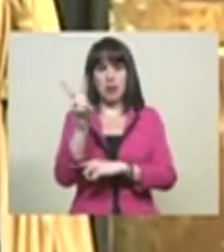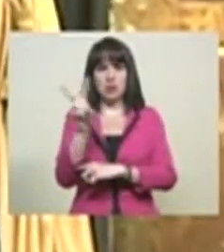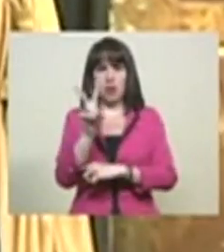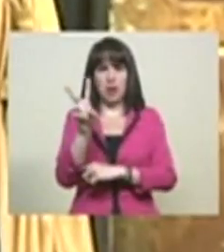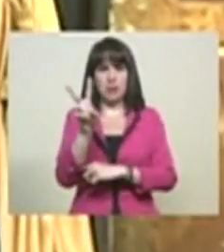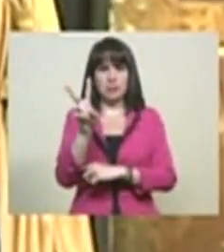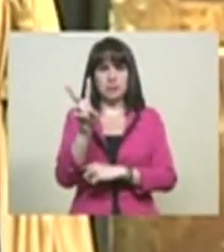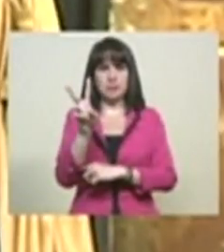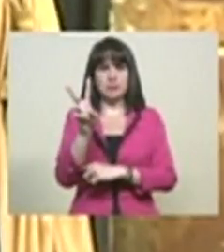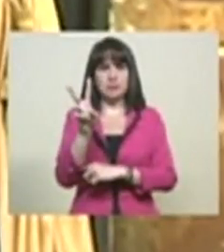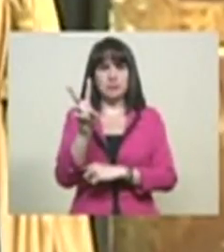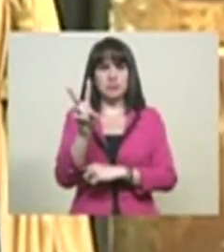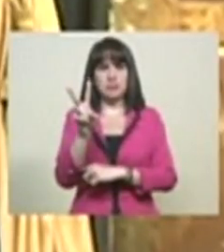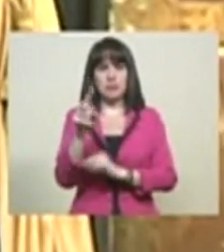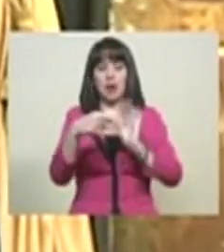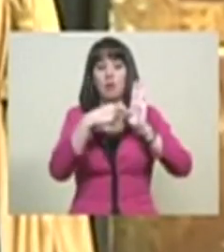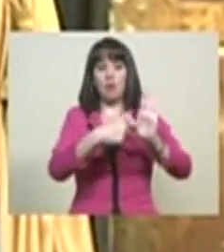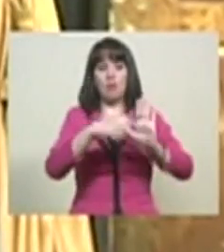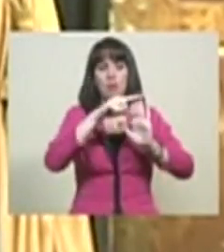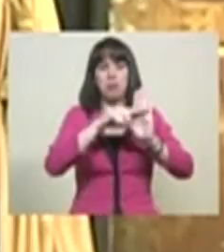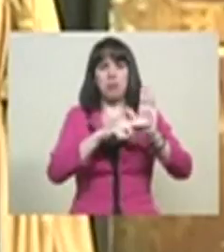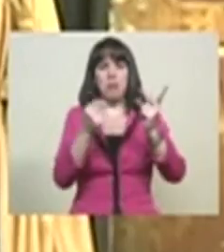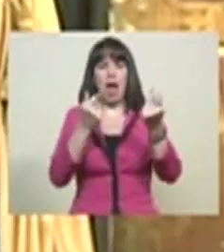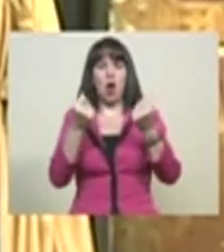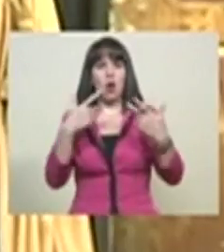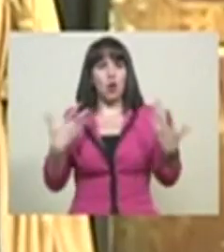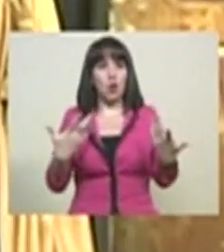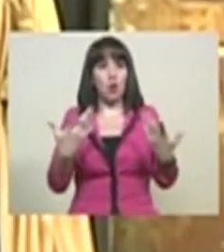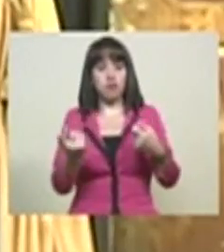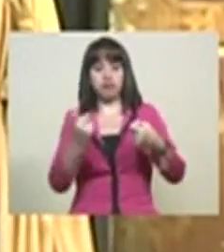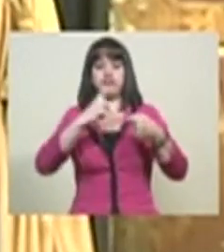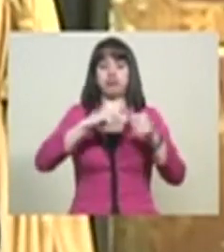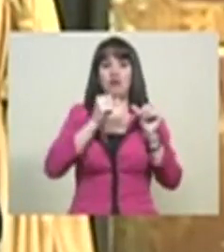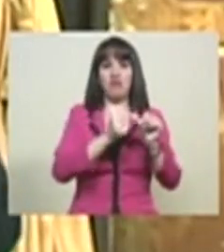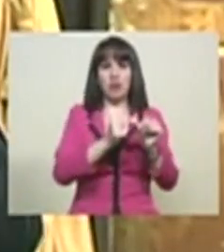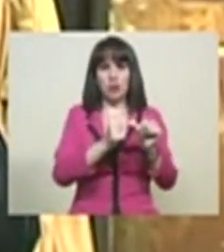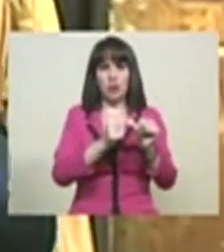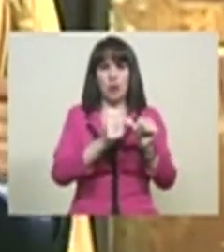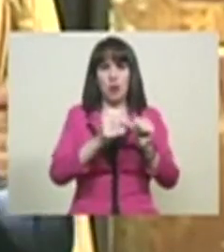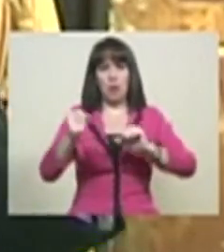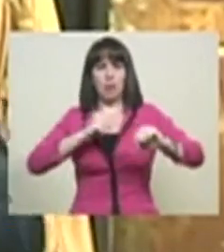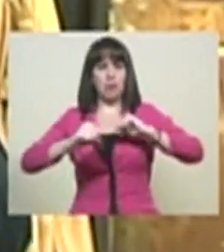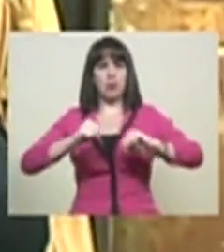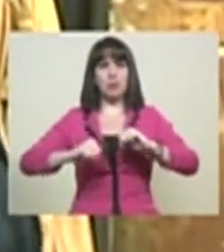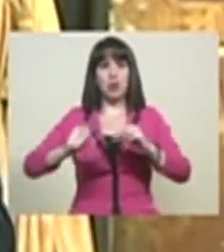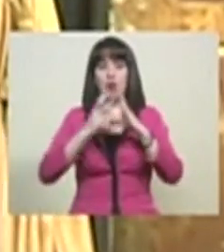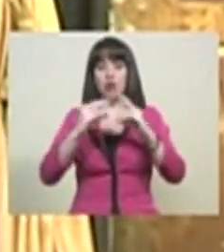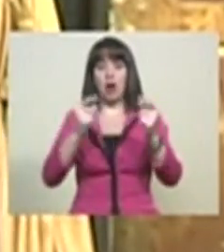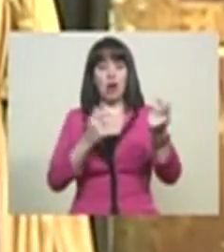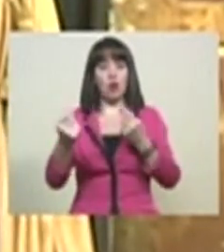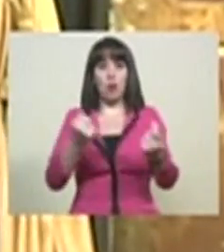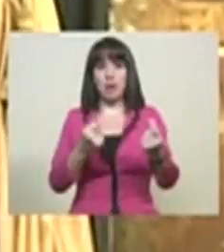petro en la referencia, en el anclaje para el movimiento de toda la